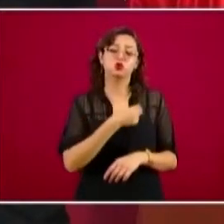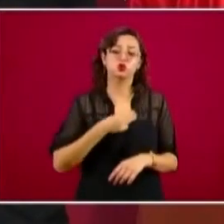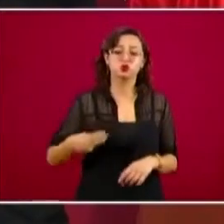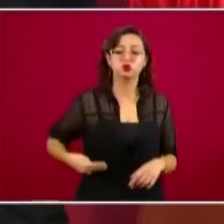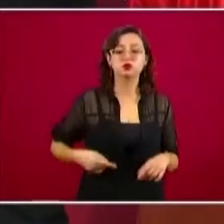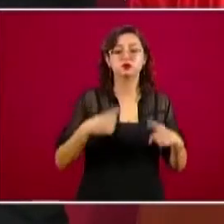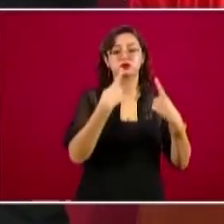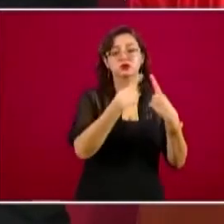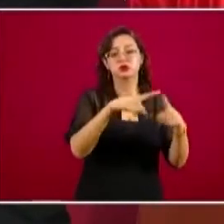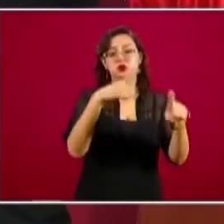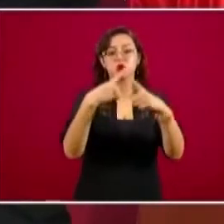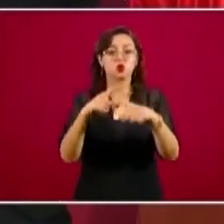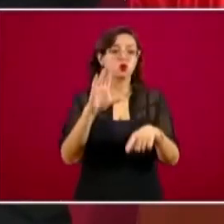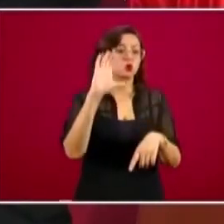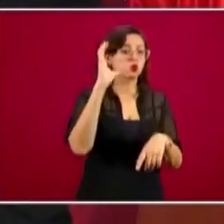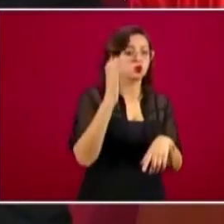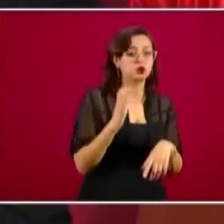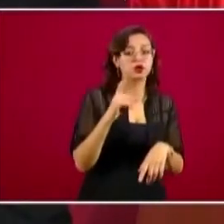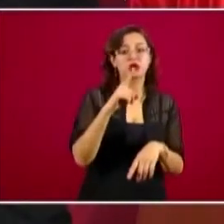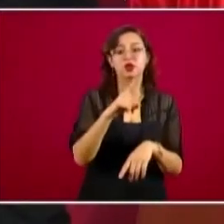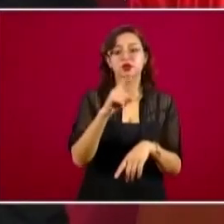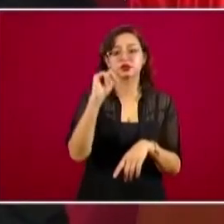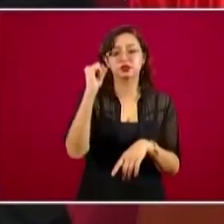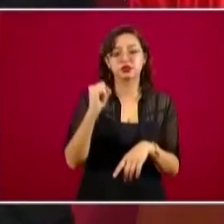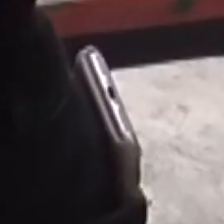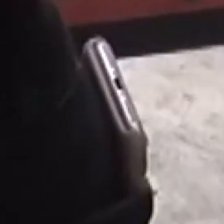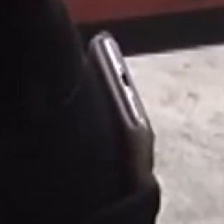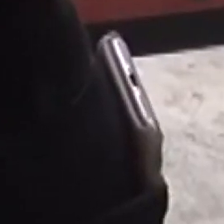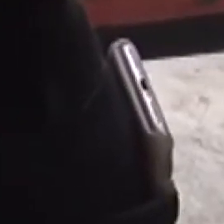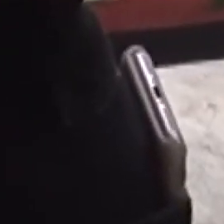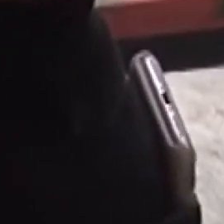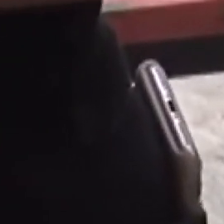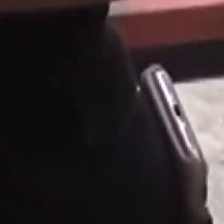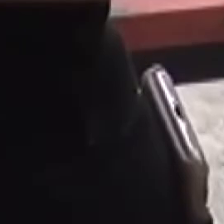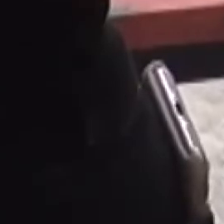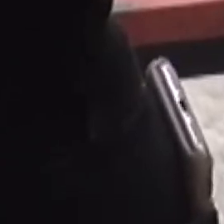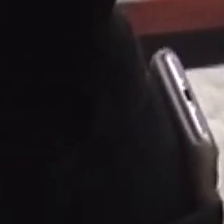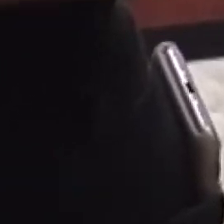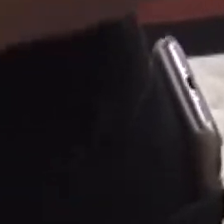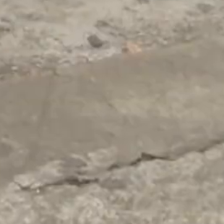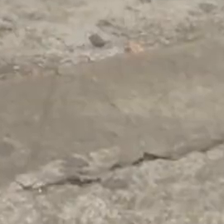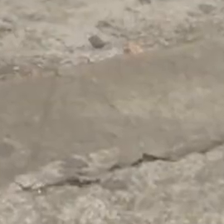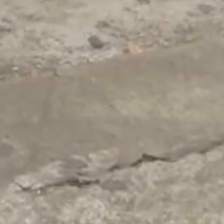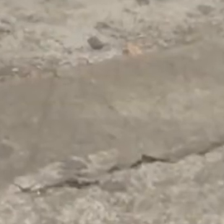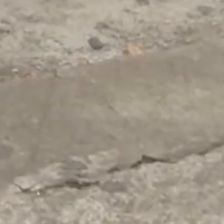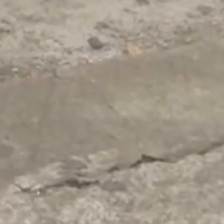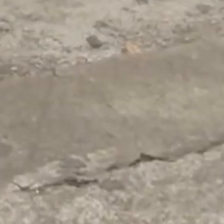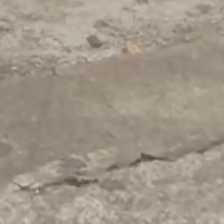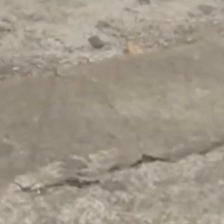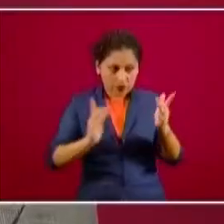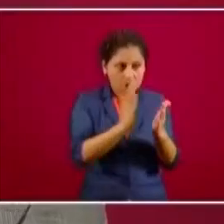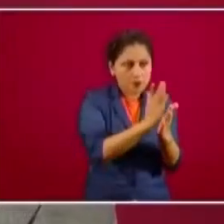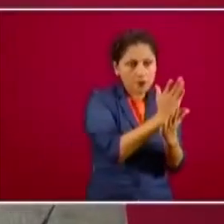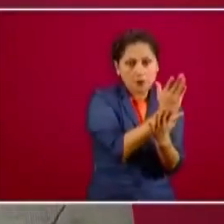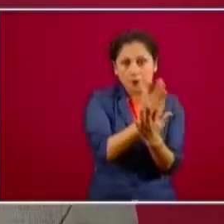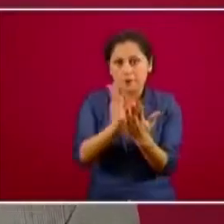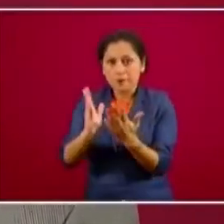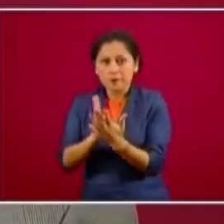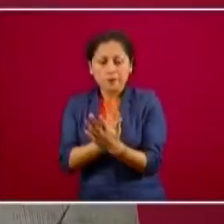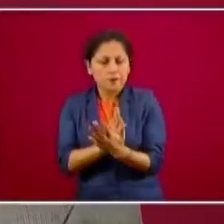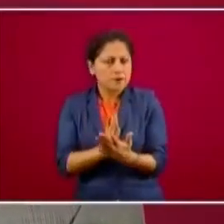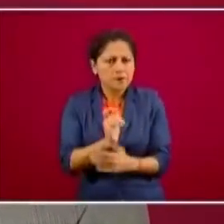y otros que no mencionaré ahora pero se pueden ver en el mapa al extender las medidas de higiene y sana distancia la